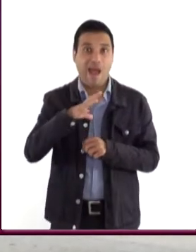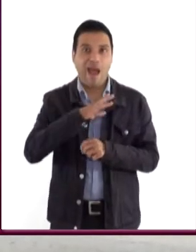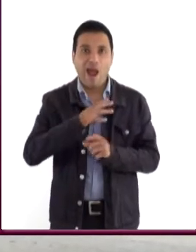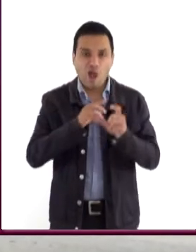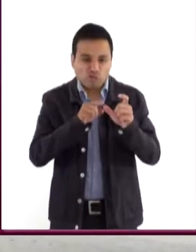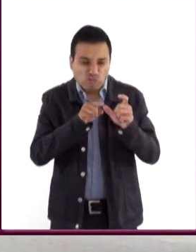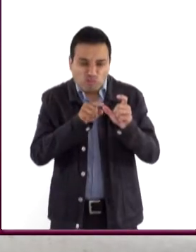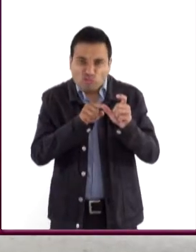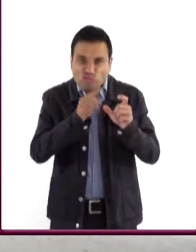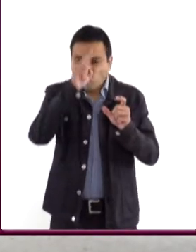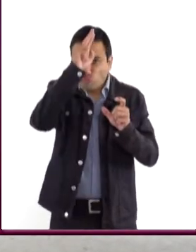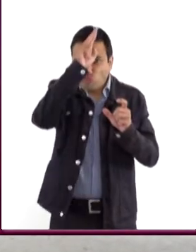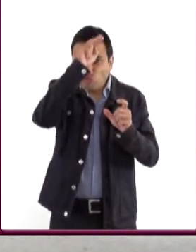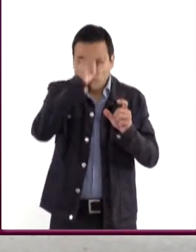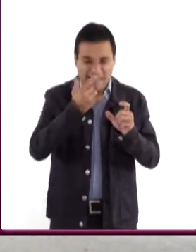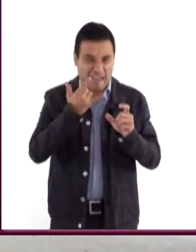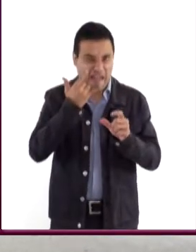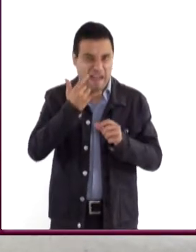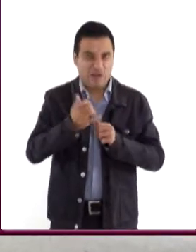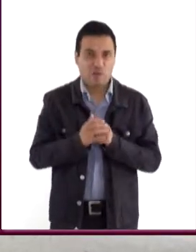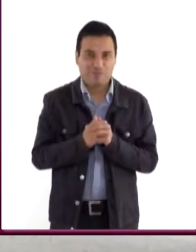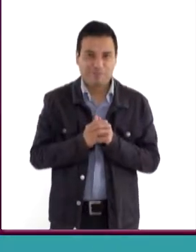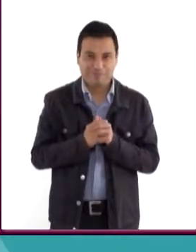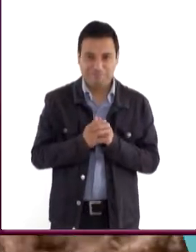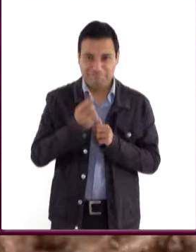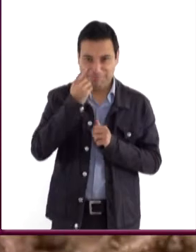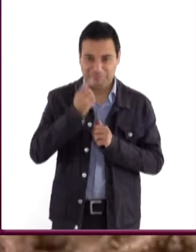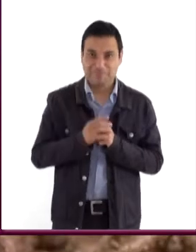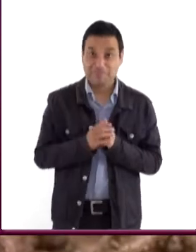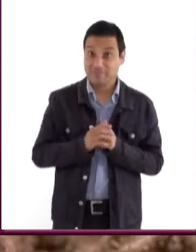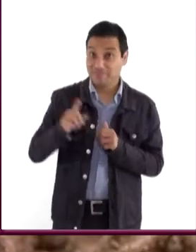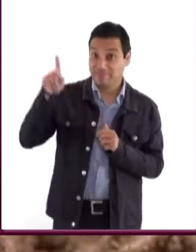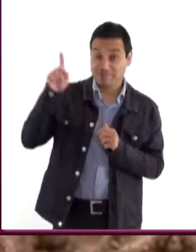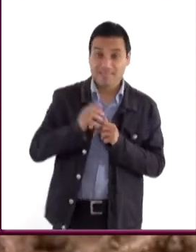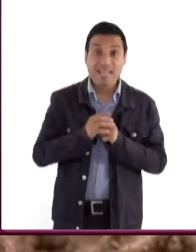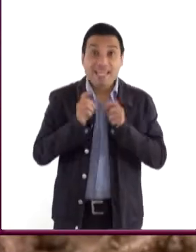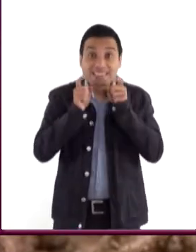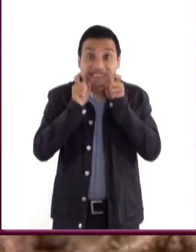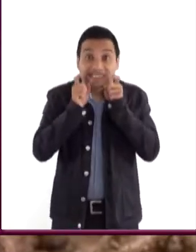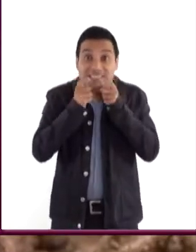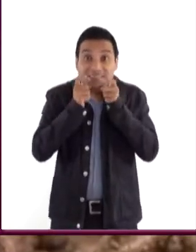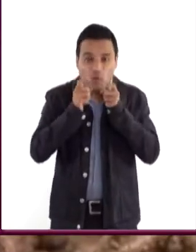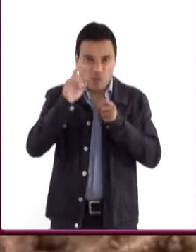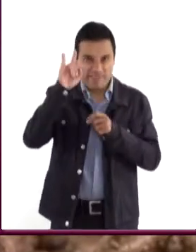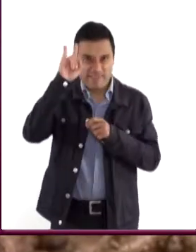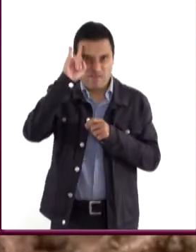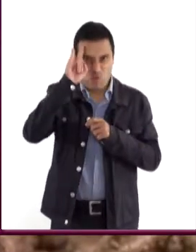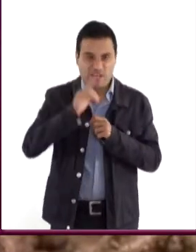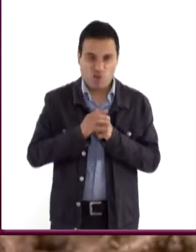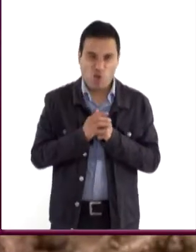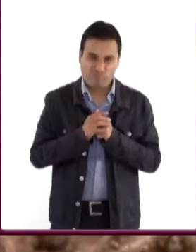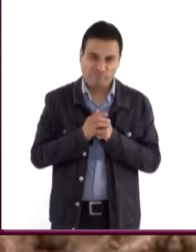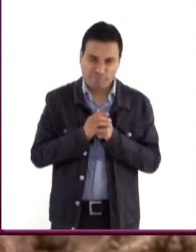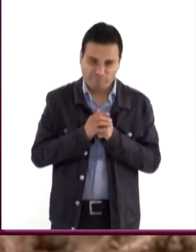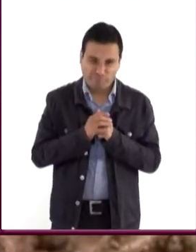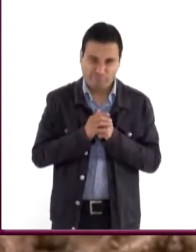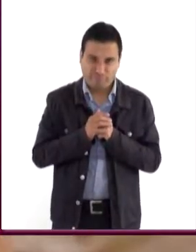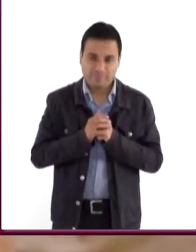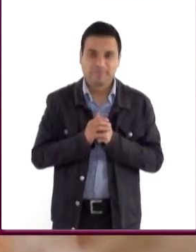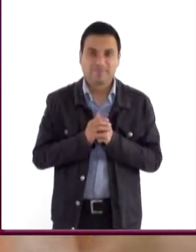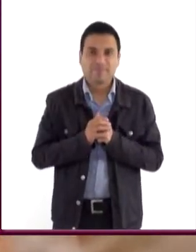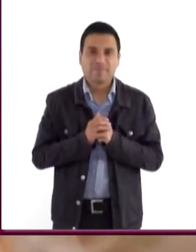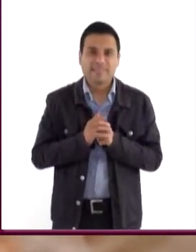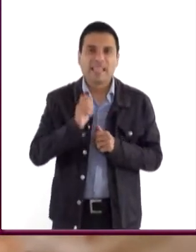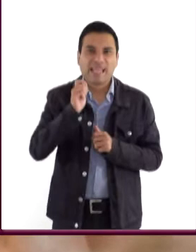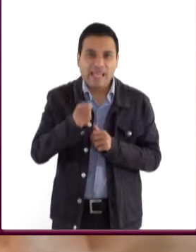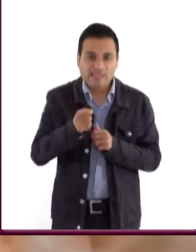más rudos que existe, pero ven, vamos a curarte primero. El escarabajo diabólico, de nombre científico Floedes diabolicus,